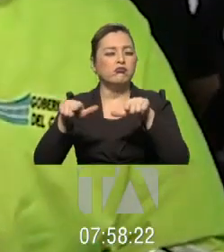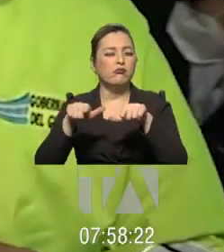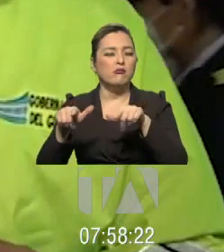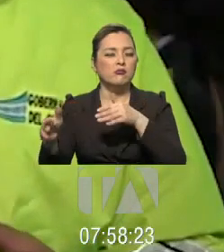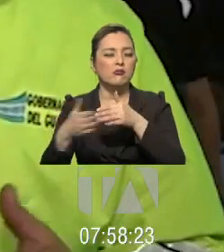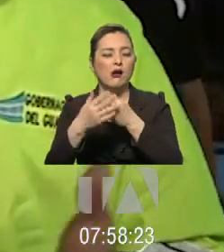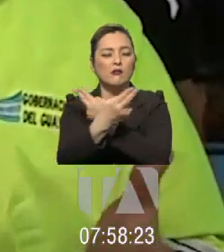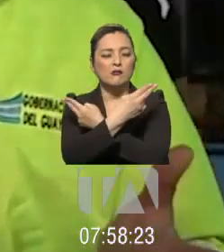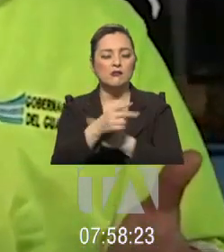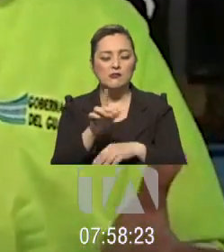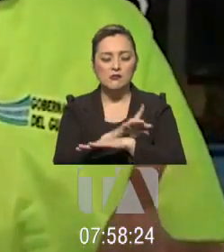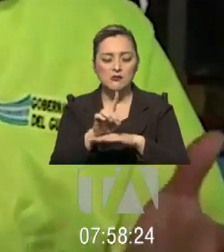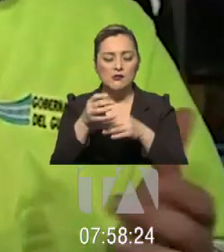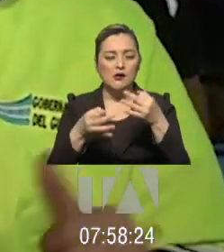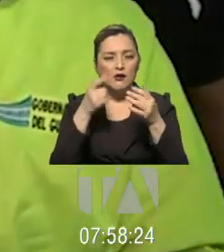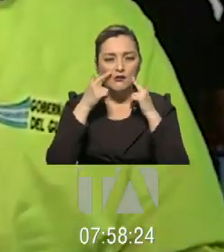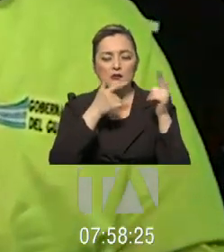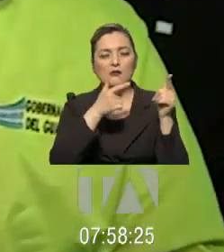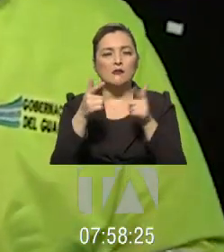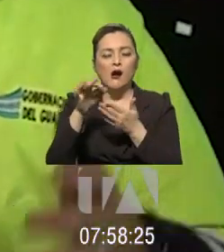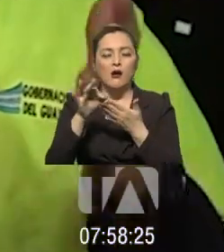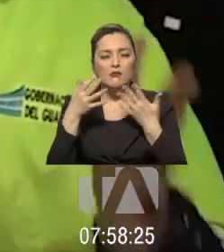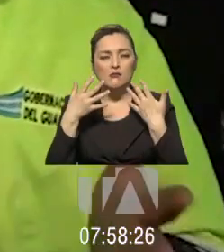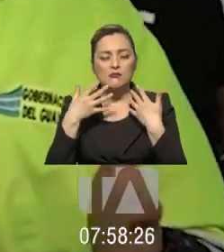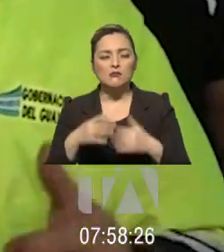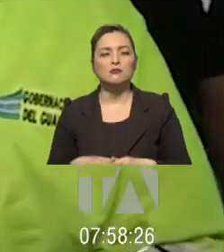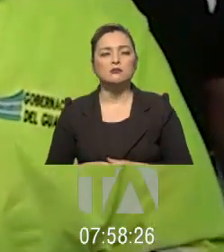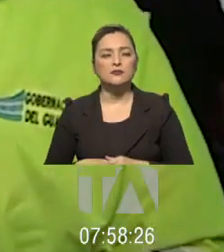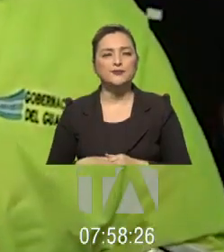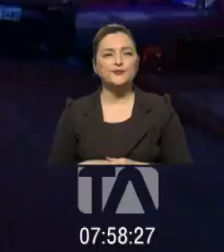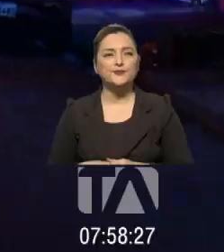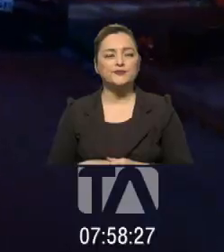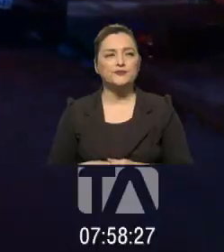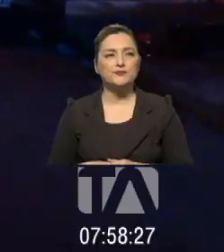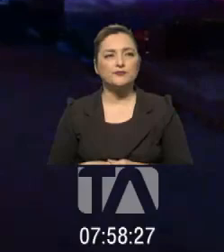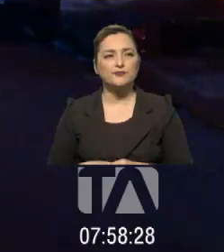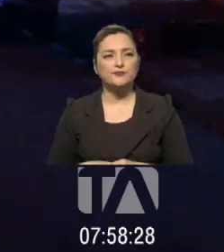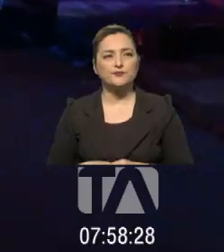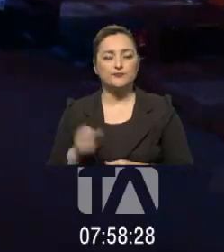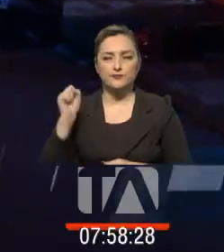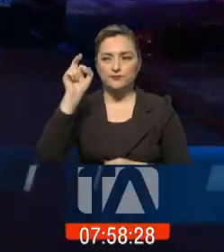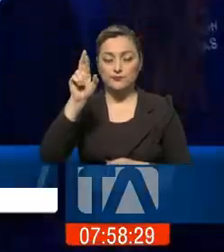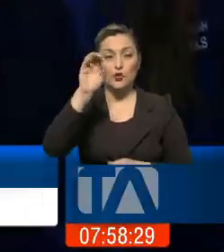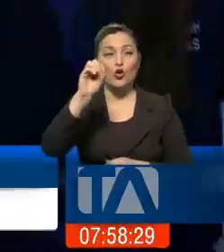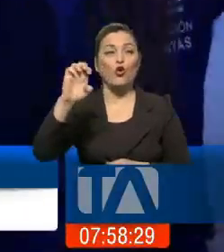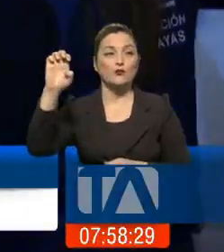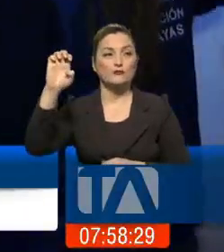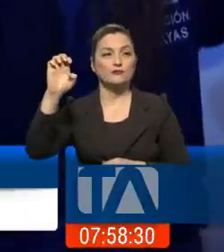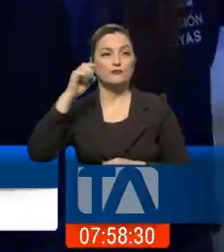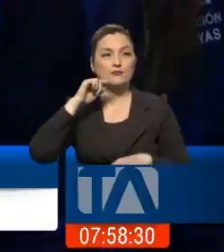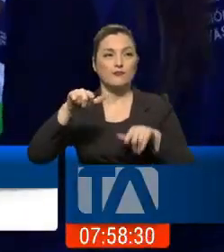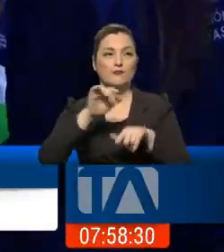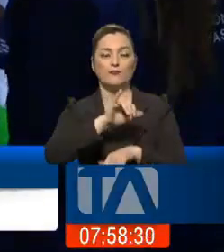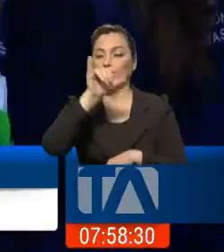hemos contactado también con la Dirección de Justicia y Vigilancia del Cantón Guayaquil para que también actúe. Mientras en el suroeste de Guayaquil se encontró un